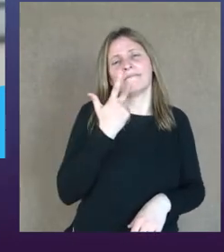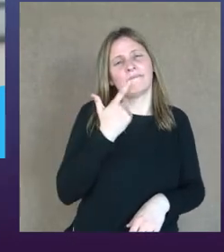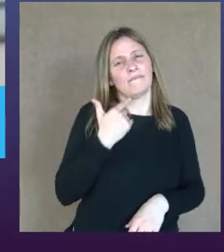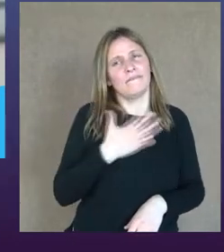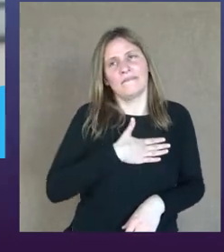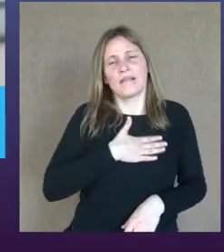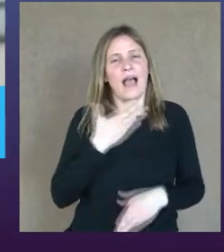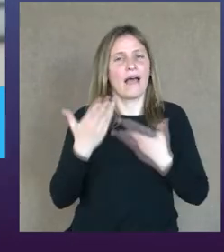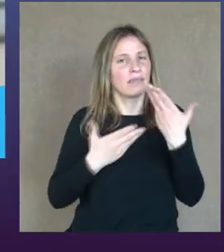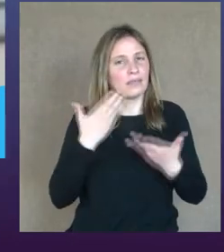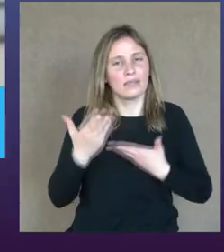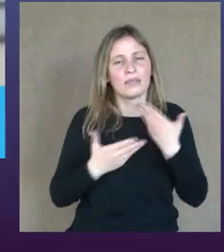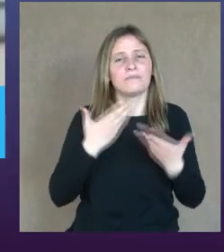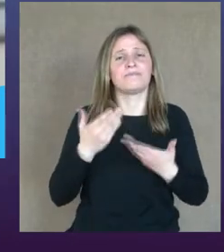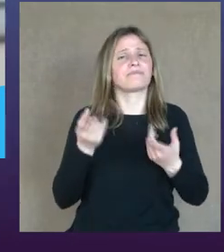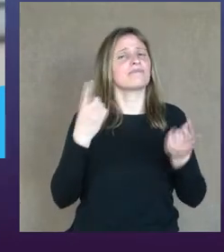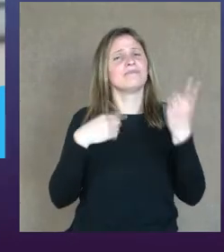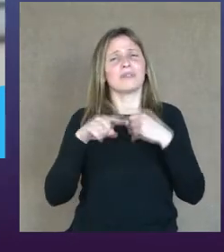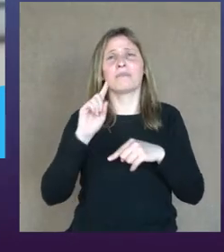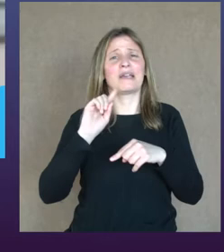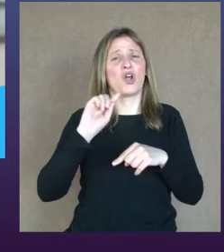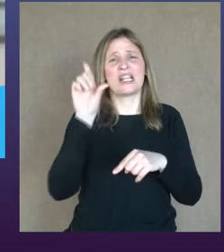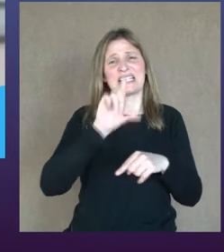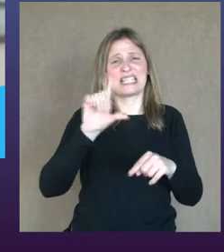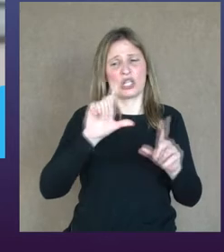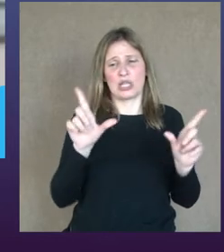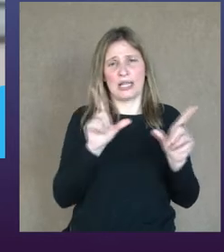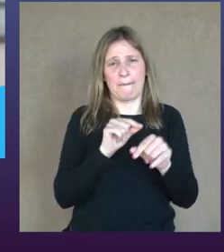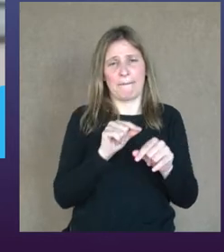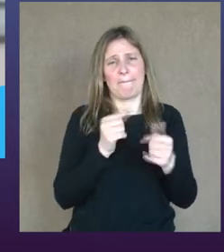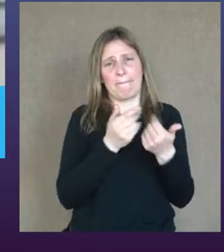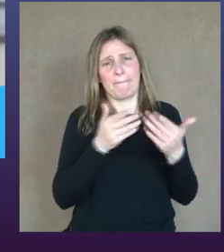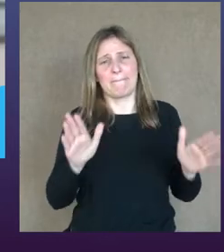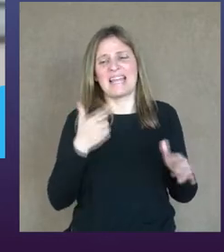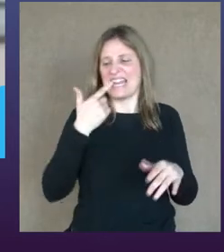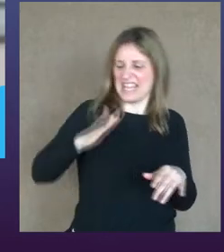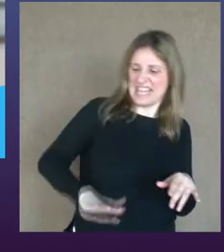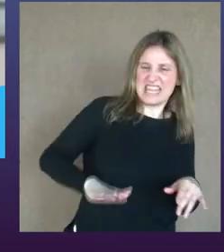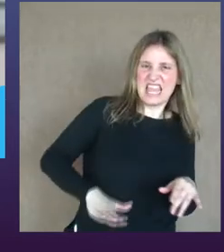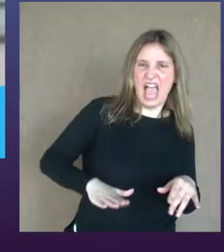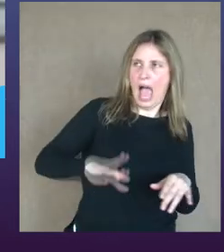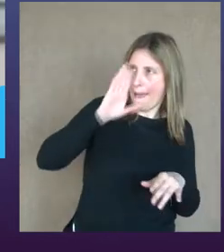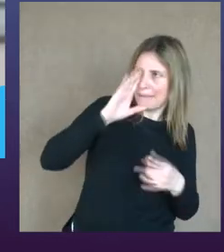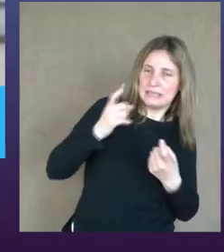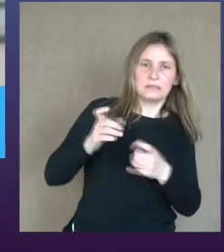el canto, y, pero ya cuando terminé la secundaria. Y no, yo no tuve una formación de niña musical así.